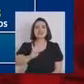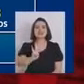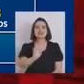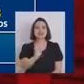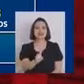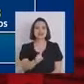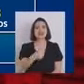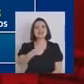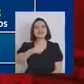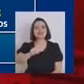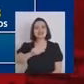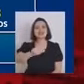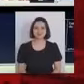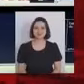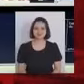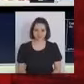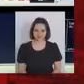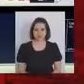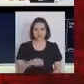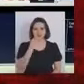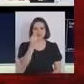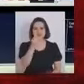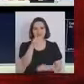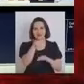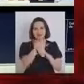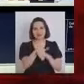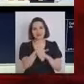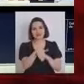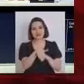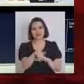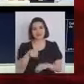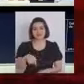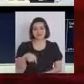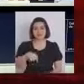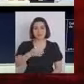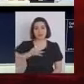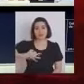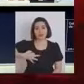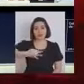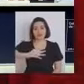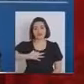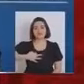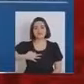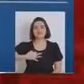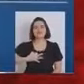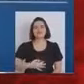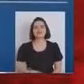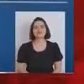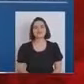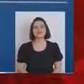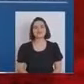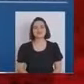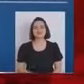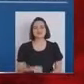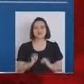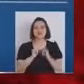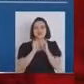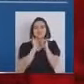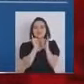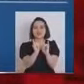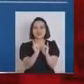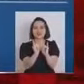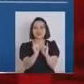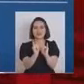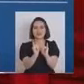general. Hay regiones con 200 personas vacunadas y hay otras con cerca de 5.000. Entonces, se va dando